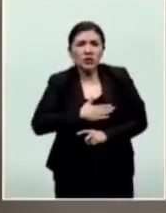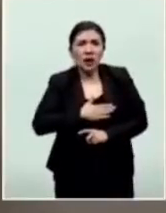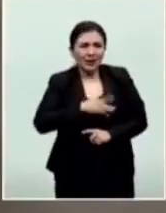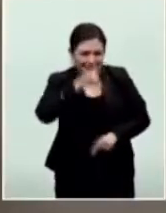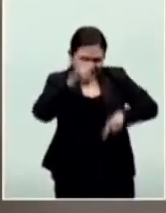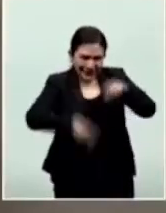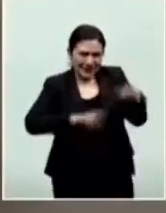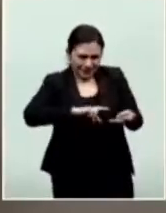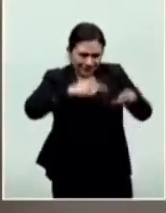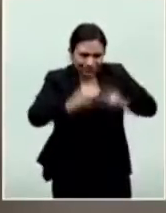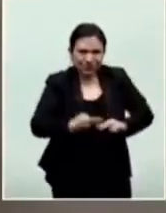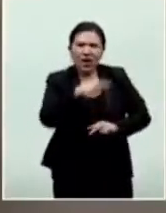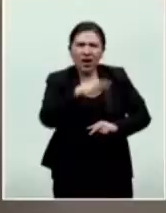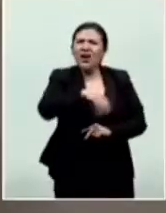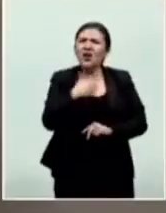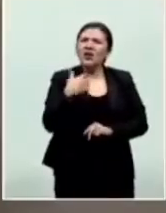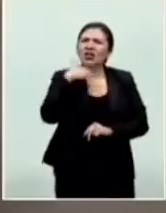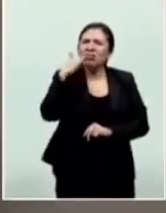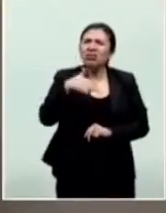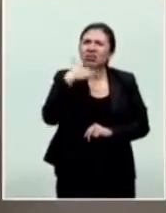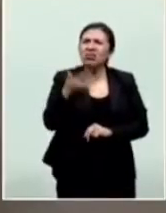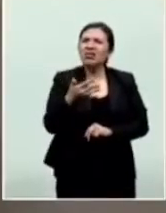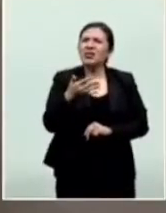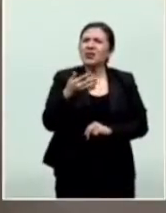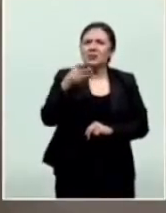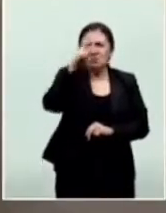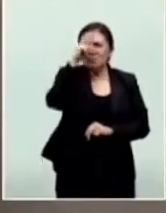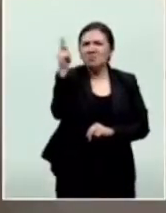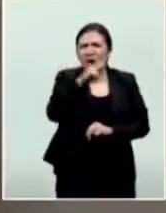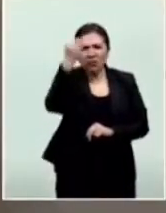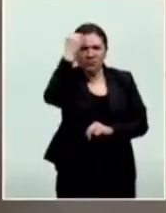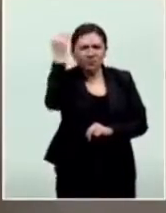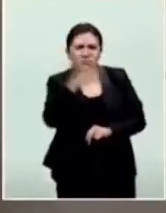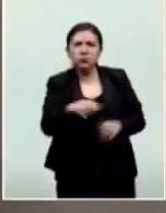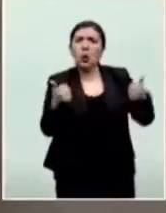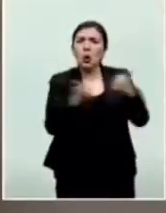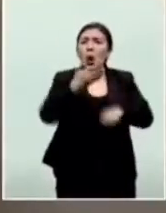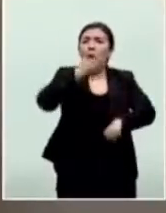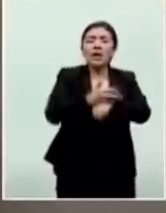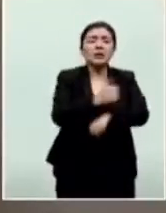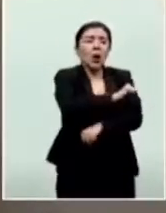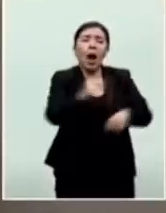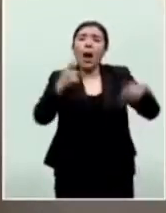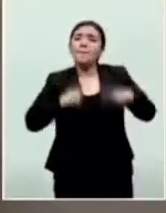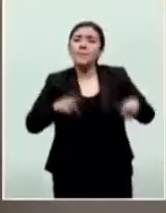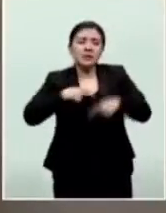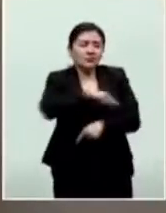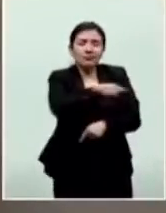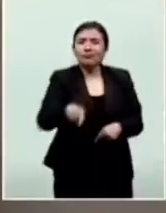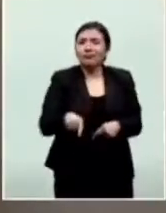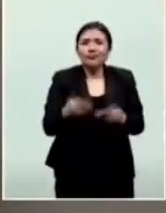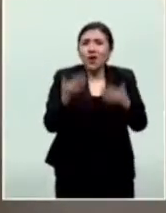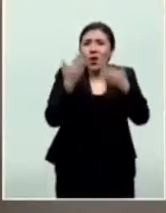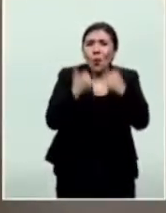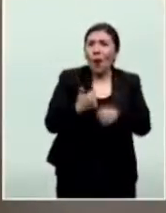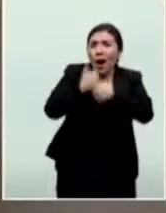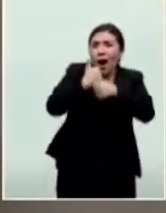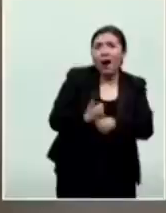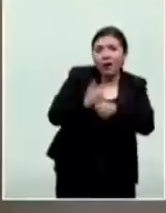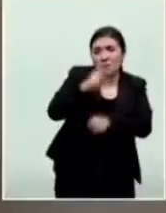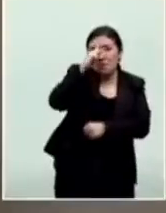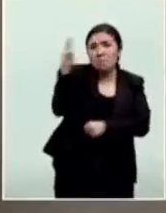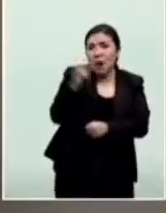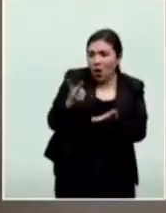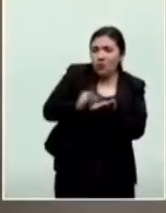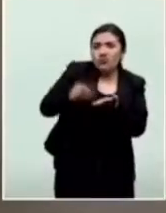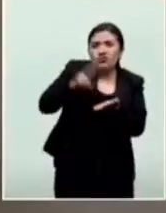injusta, mañosa, en donde sobre todo se castiga a la gente que menos tiene. Por eso me